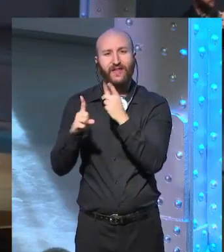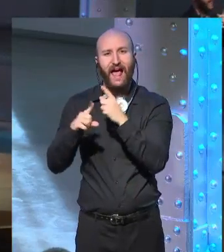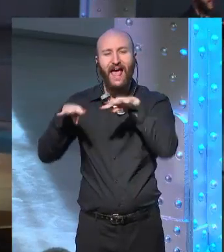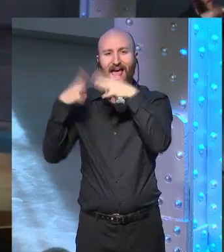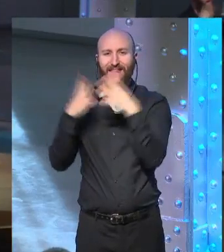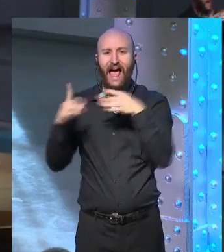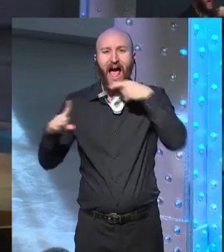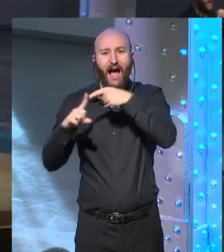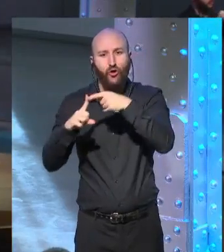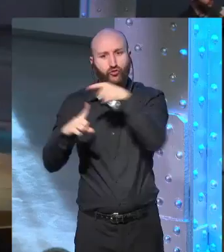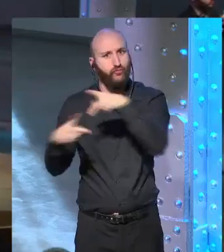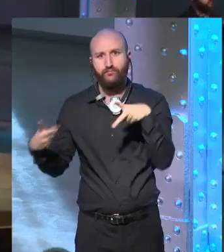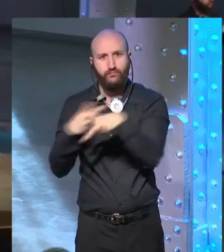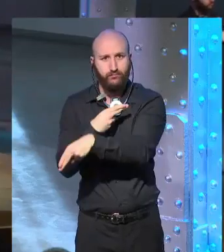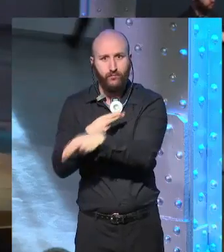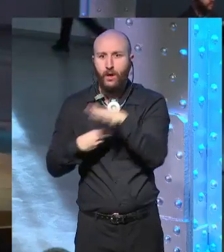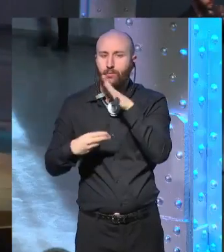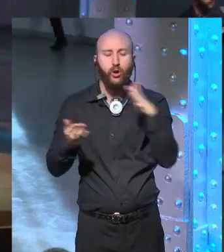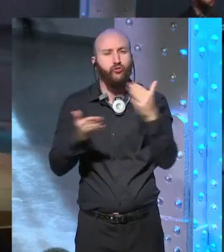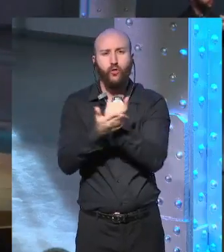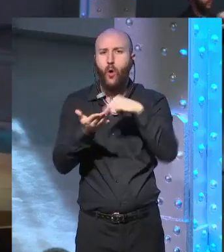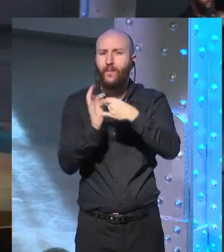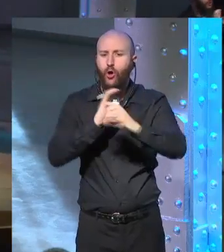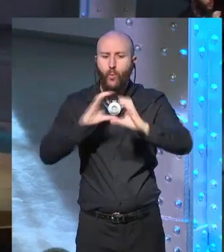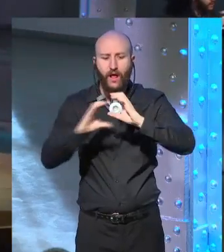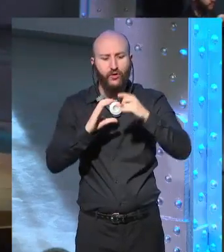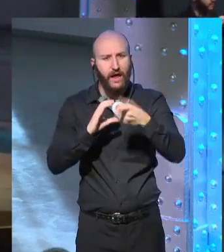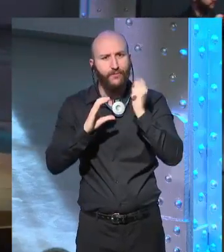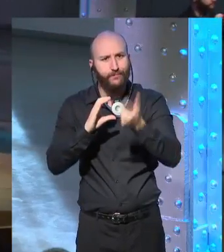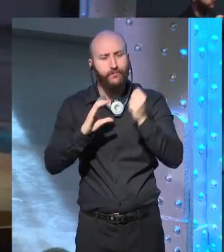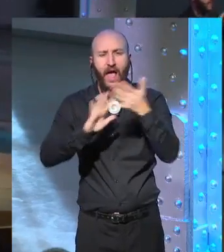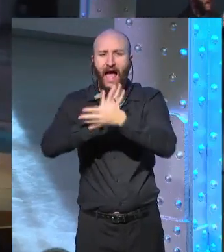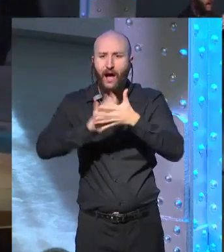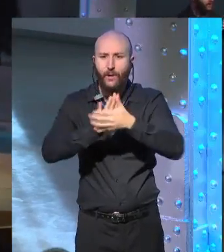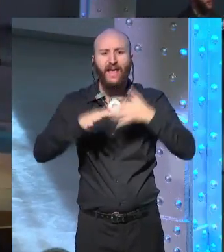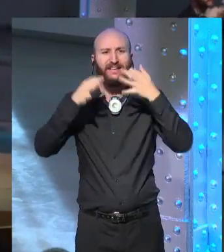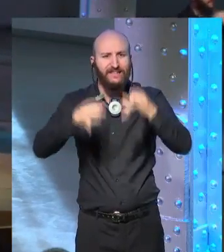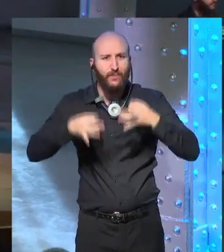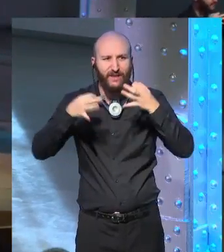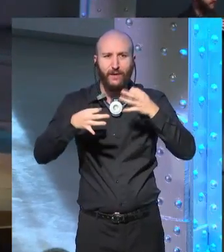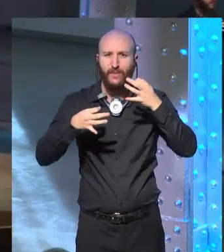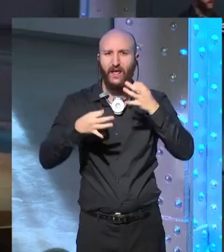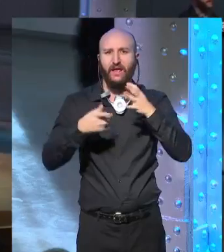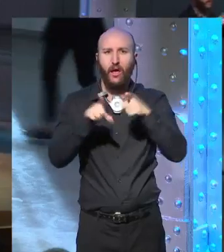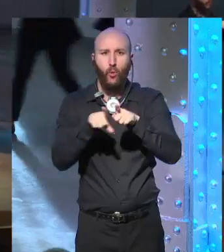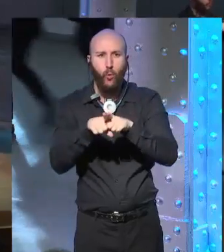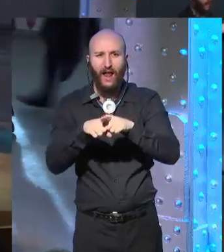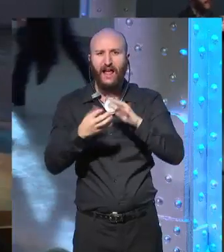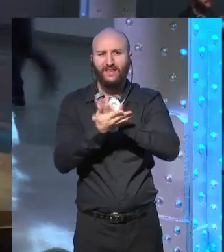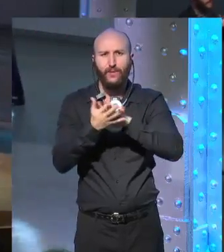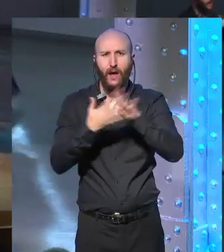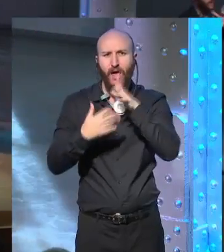ciberacoso, porque en todos los medios de comunicación hablaban del tema con sensacionalismo, se